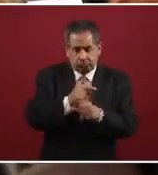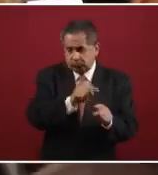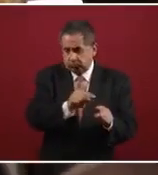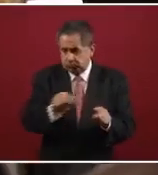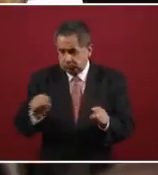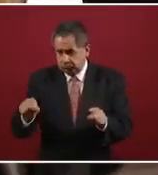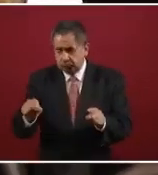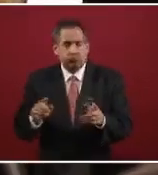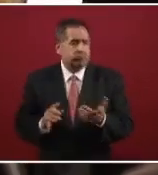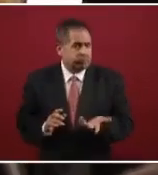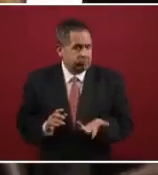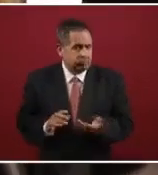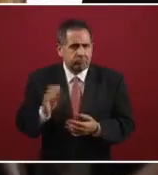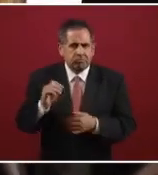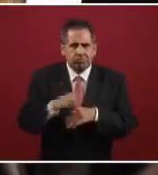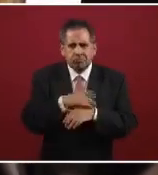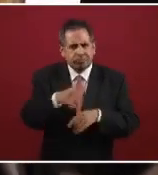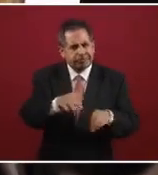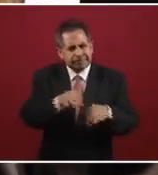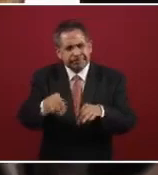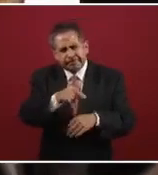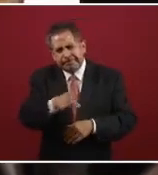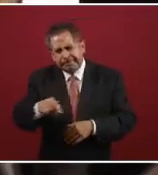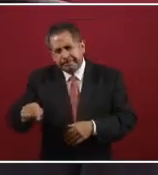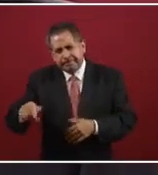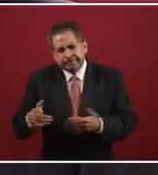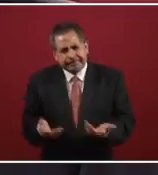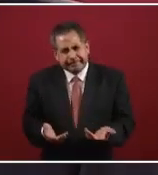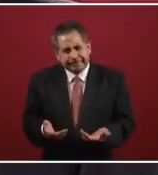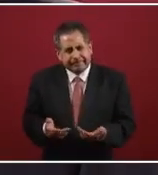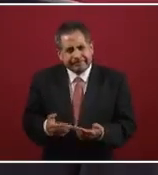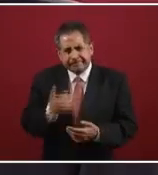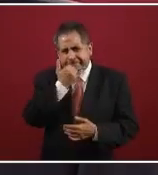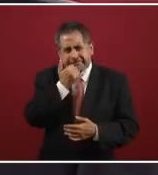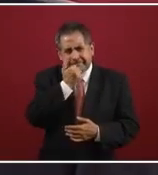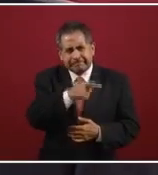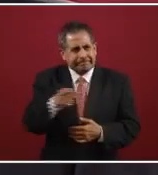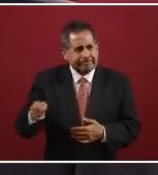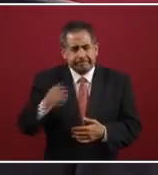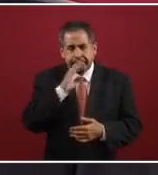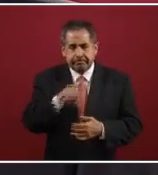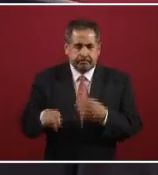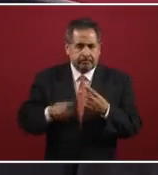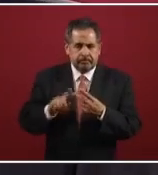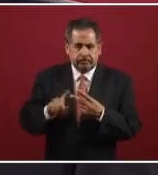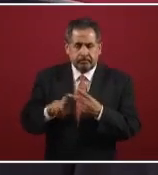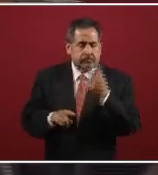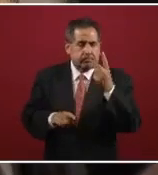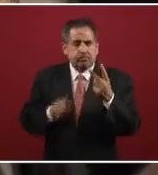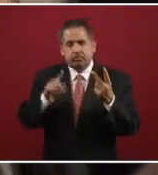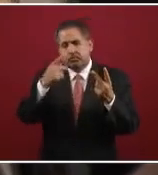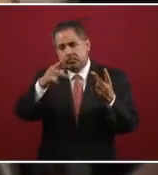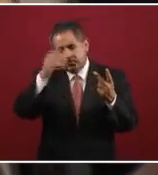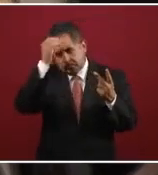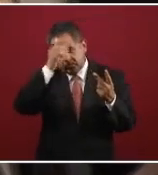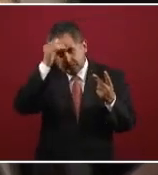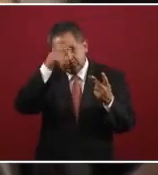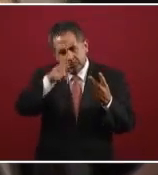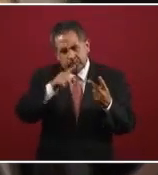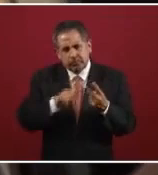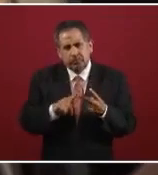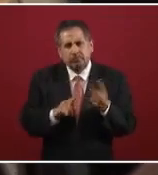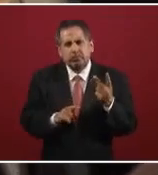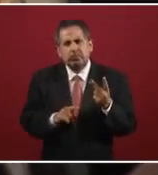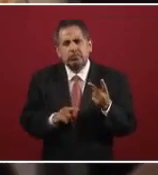condiciones laborales o porque elaboran en esas condiciones el segundo tema desconocer su opinión sobre